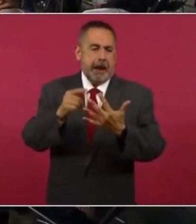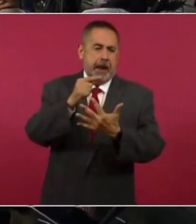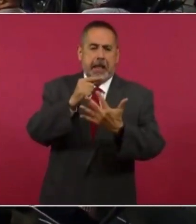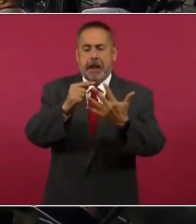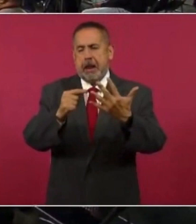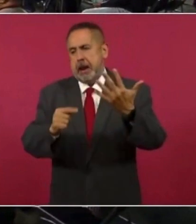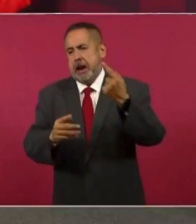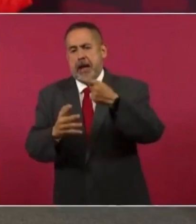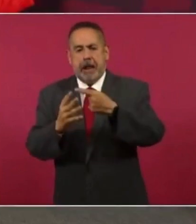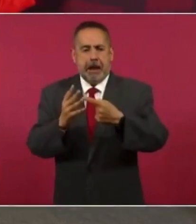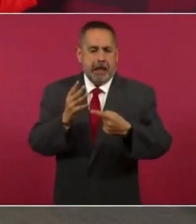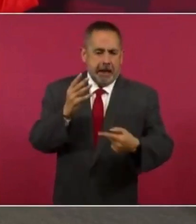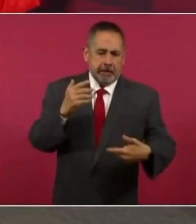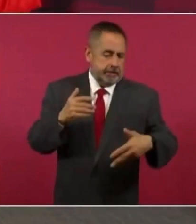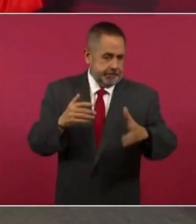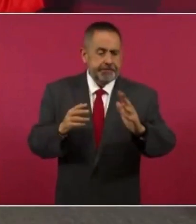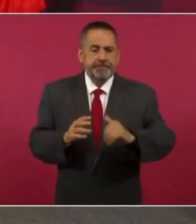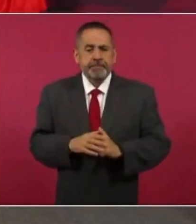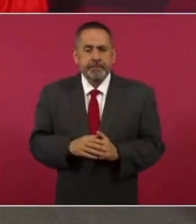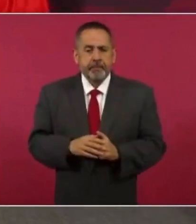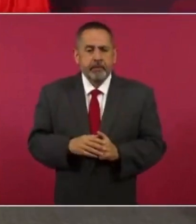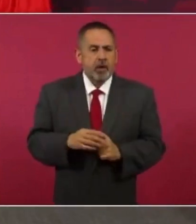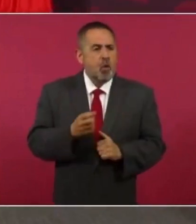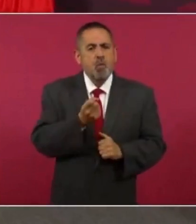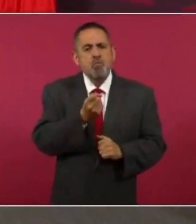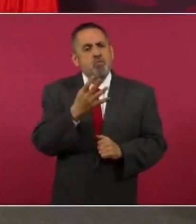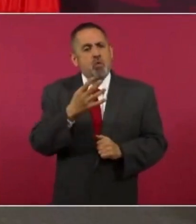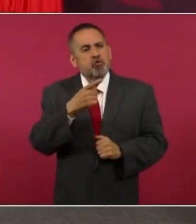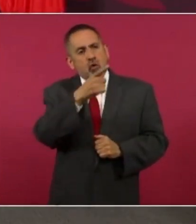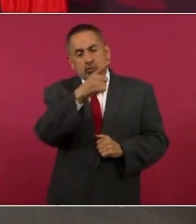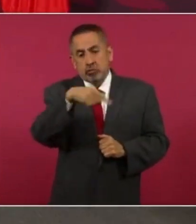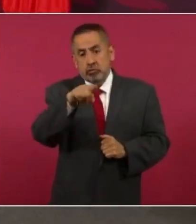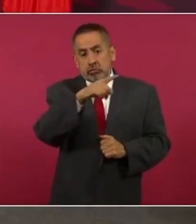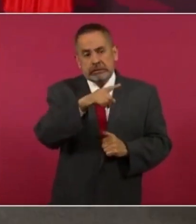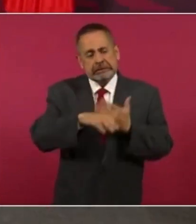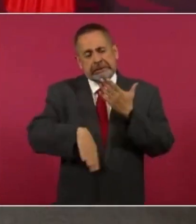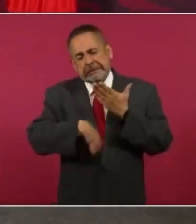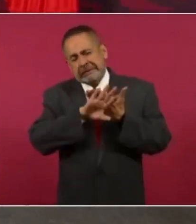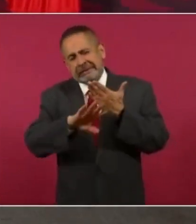hubo muchas agresiones a México.